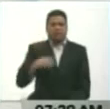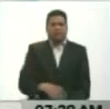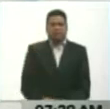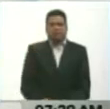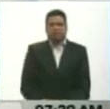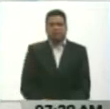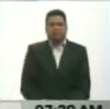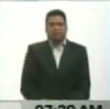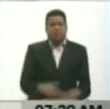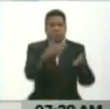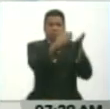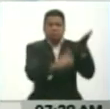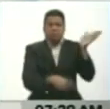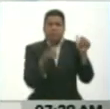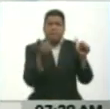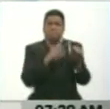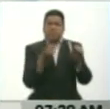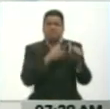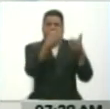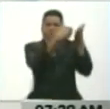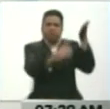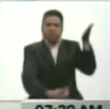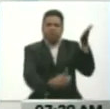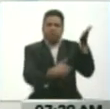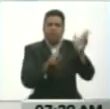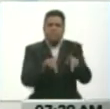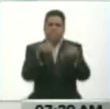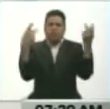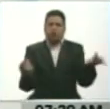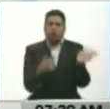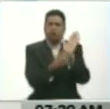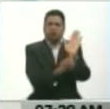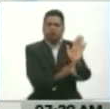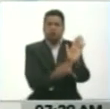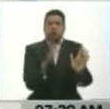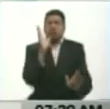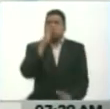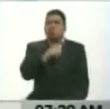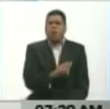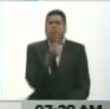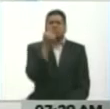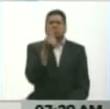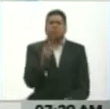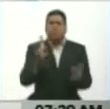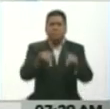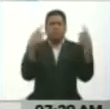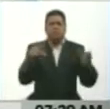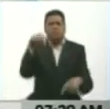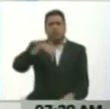En portada. Bueno, yo creo que no hay un periódico de Venezuela que saque una foto tan buena como esta.